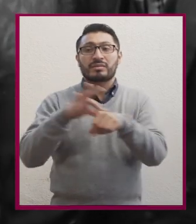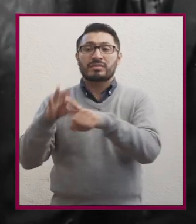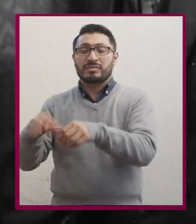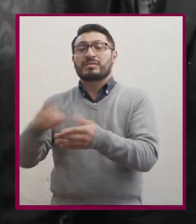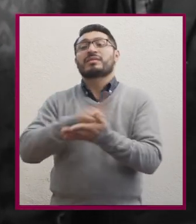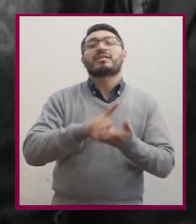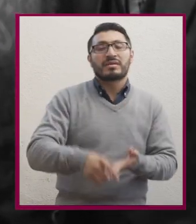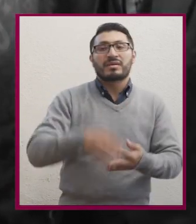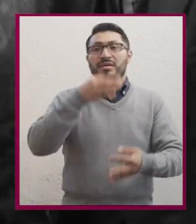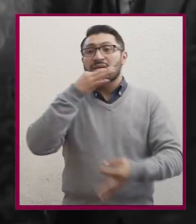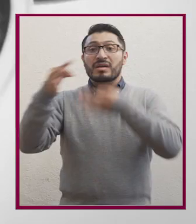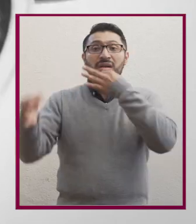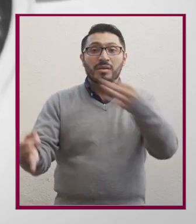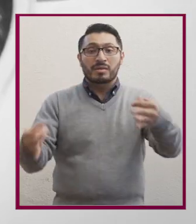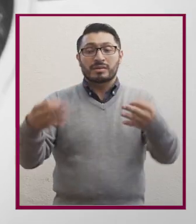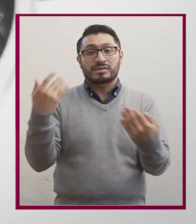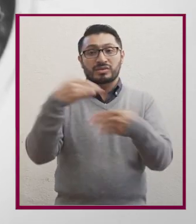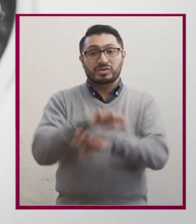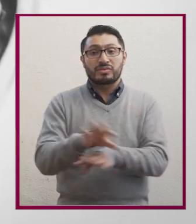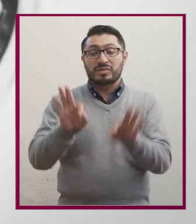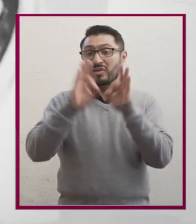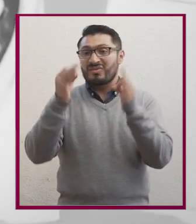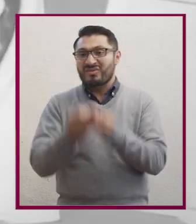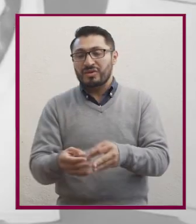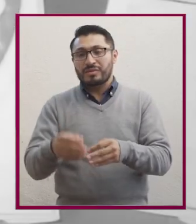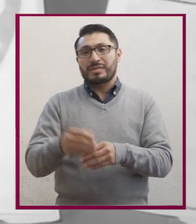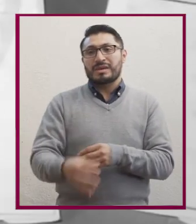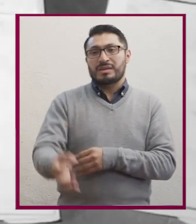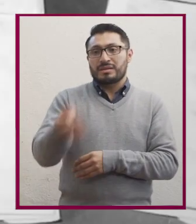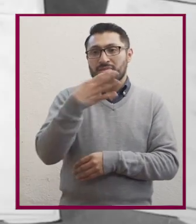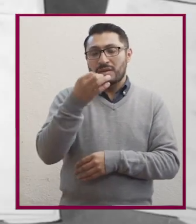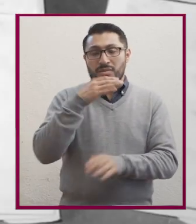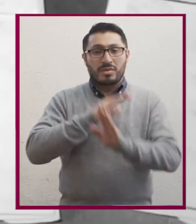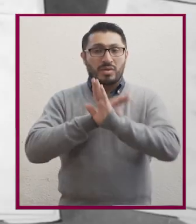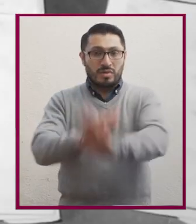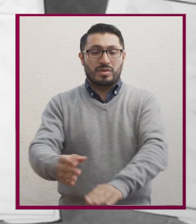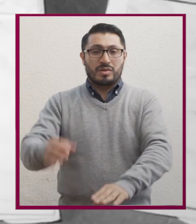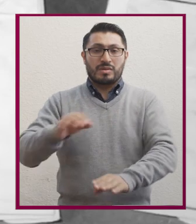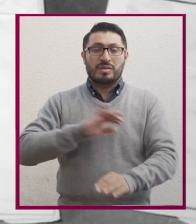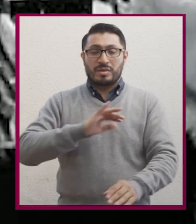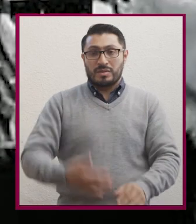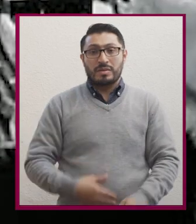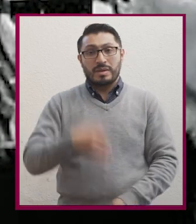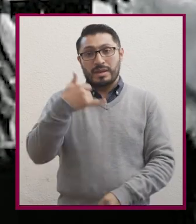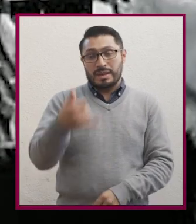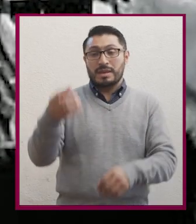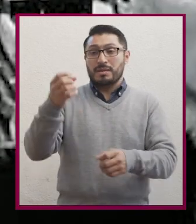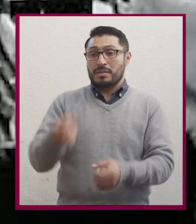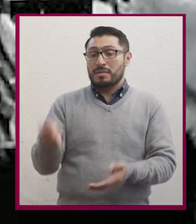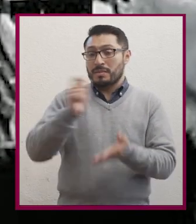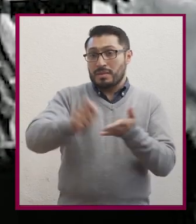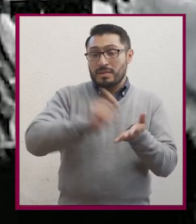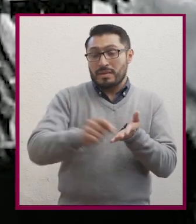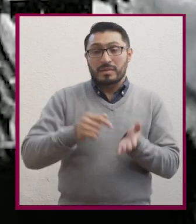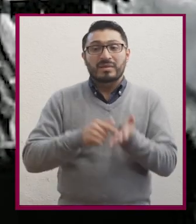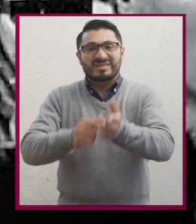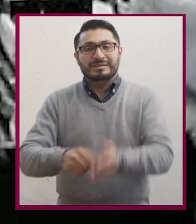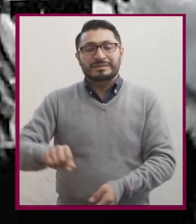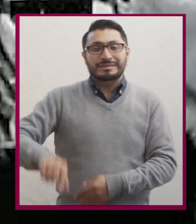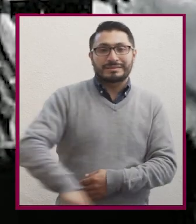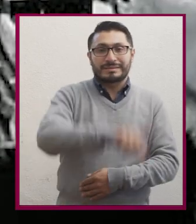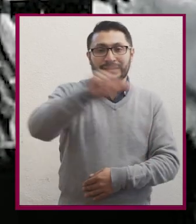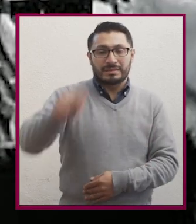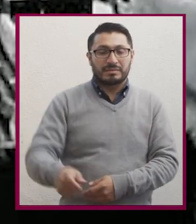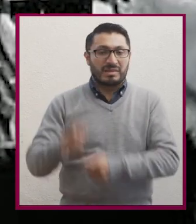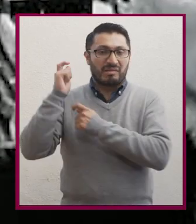a informar sobre métodos anticonceptivos y posteriormente a recetarlos. La segunda ola feminista, también